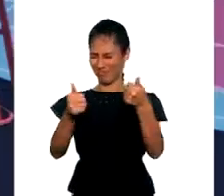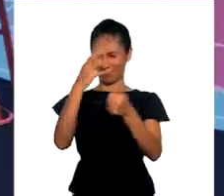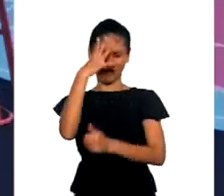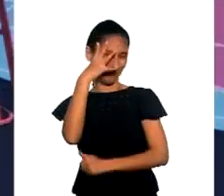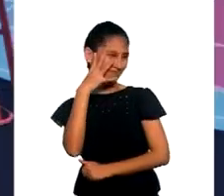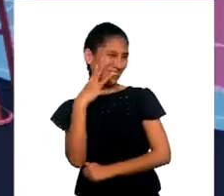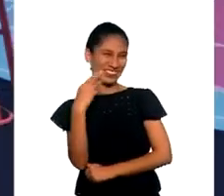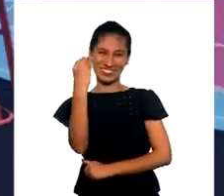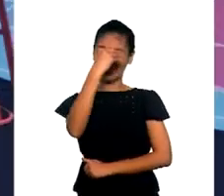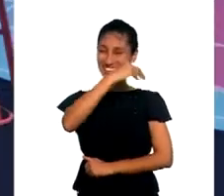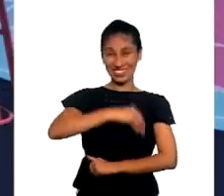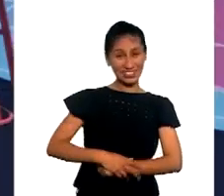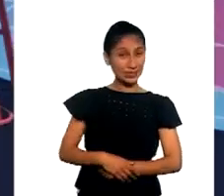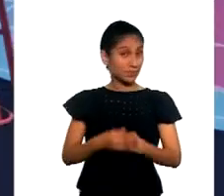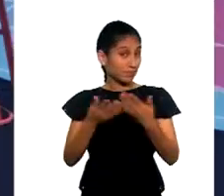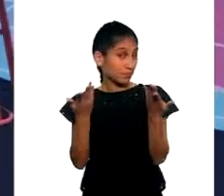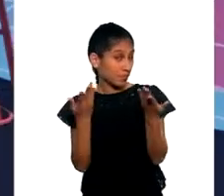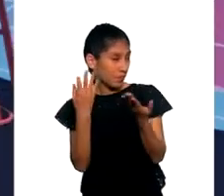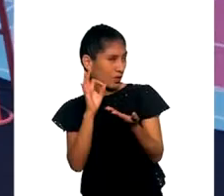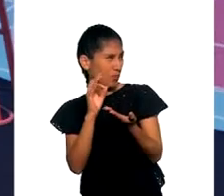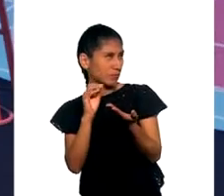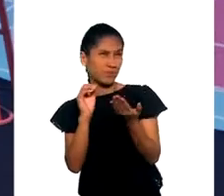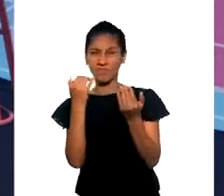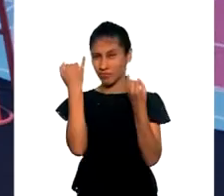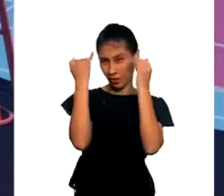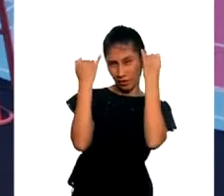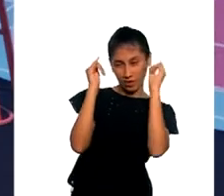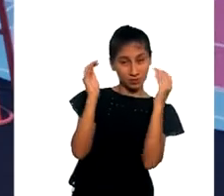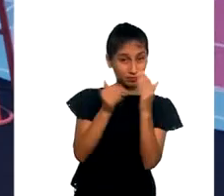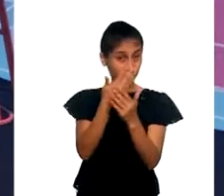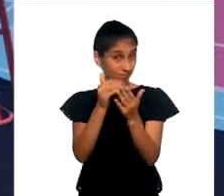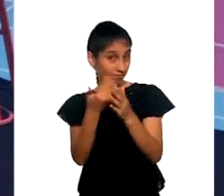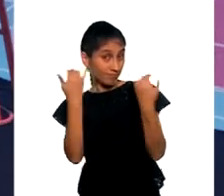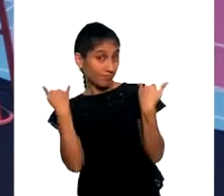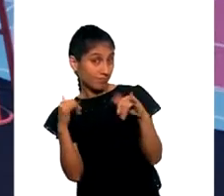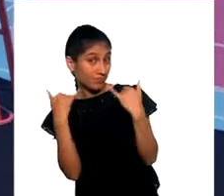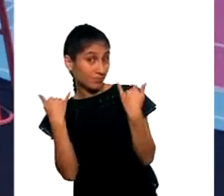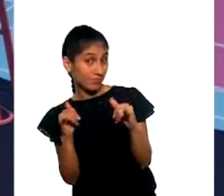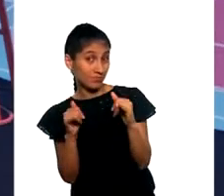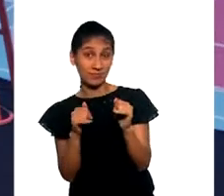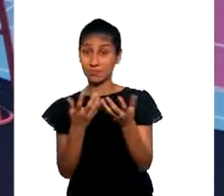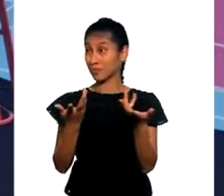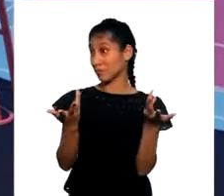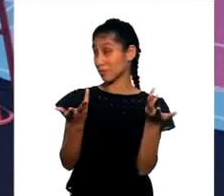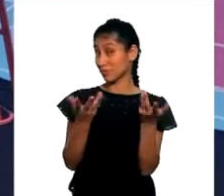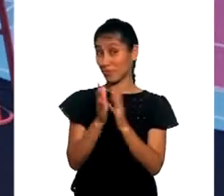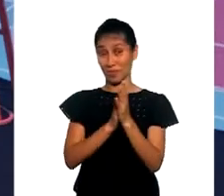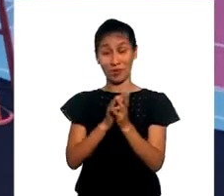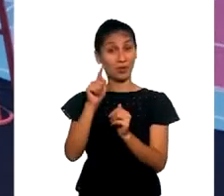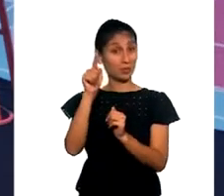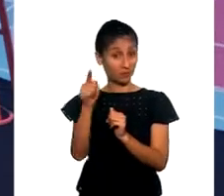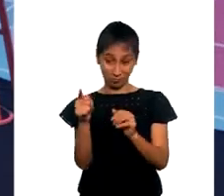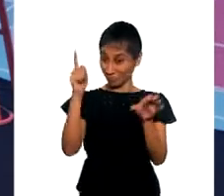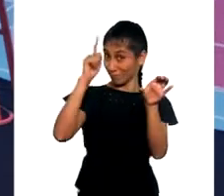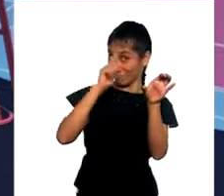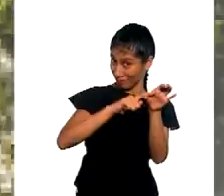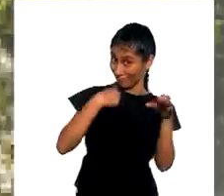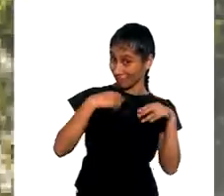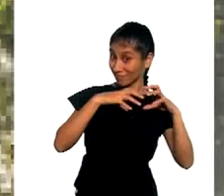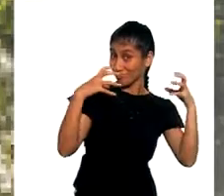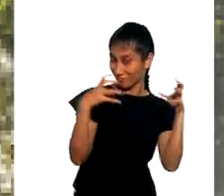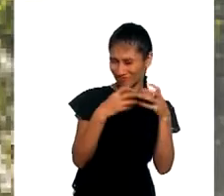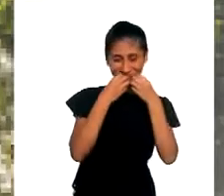héctor siempre con nuevas ideas para jugar sería un honor para mí que te unas